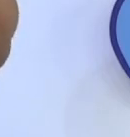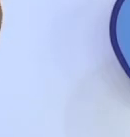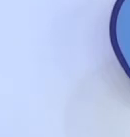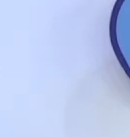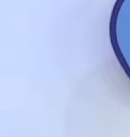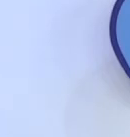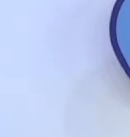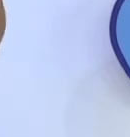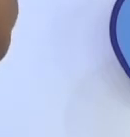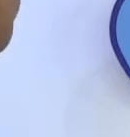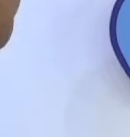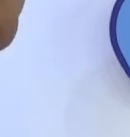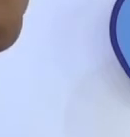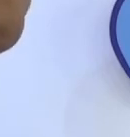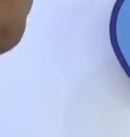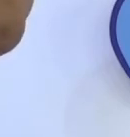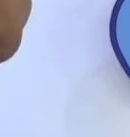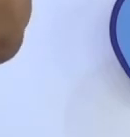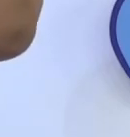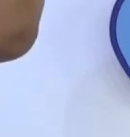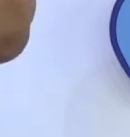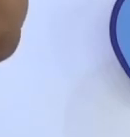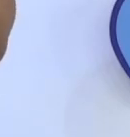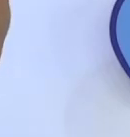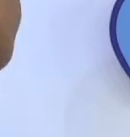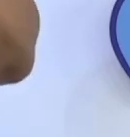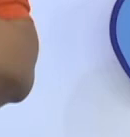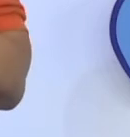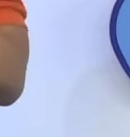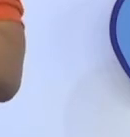objetos pequeños,